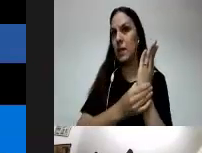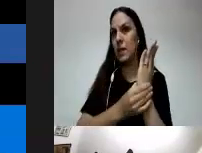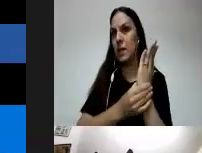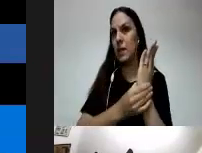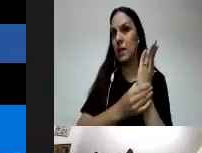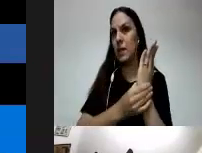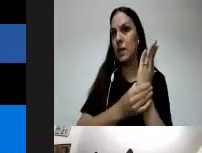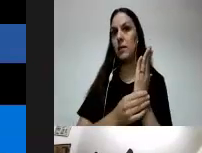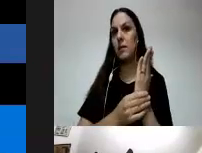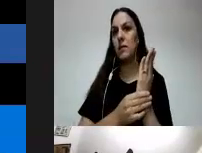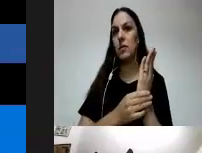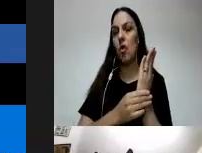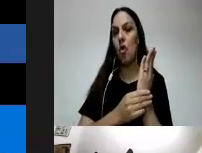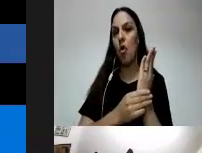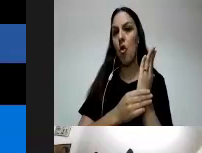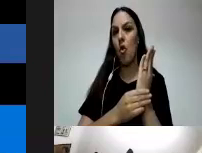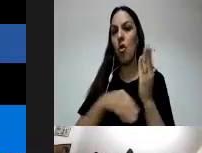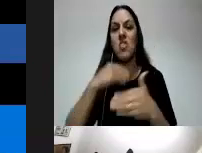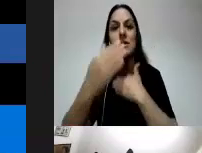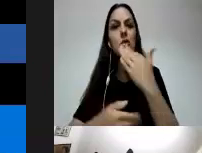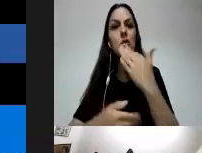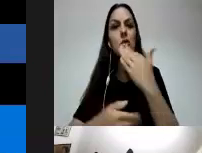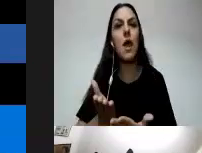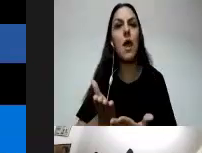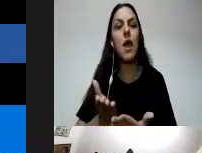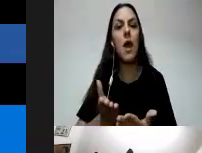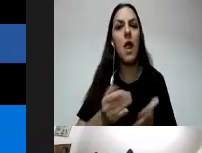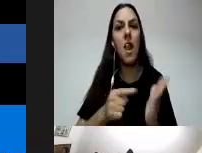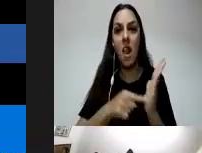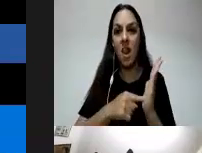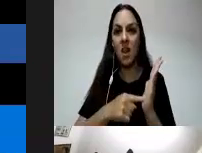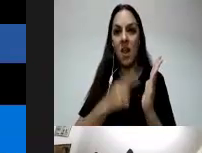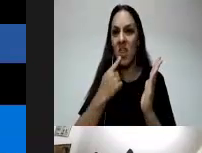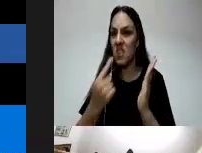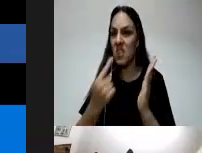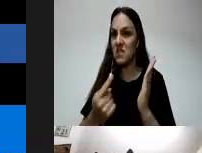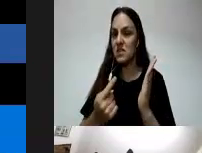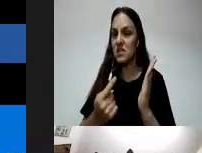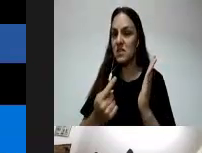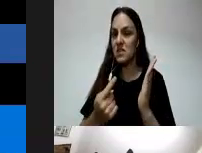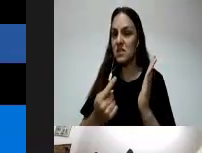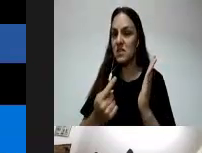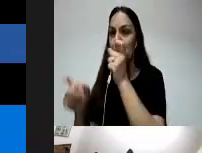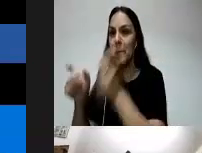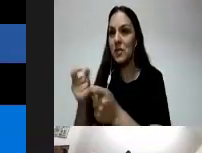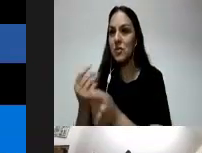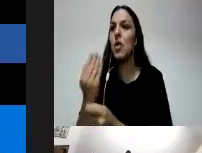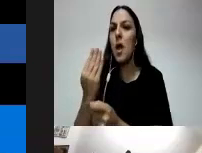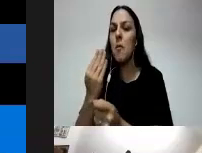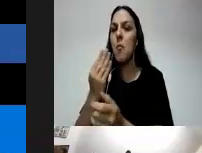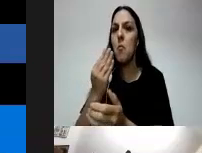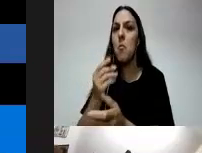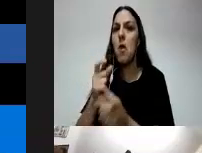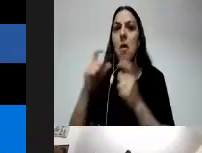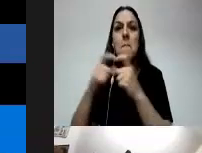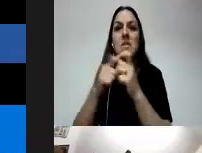de Desarrollo Social, considero que los actores tienen derecho a obtener el pasaje gratuito en virtud de lo que dispone la